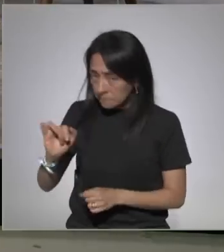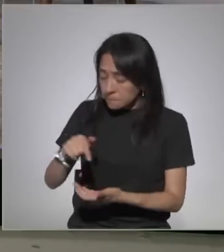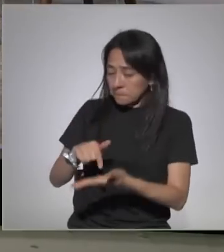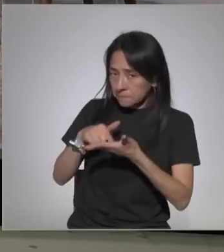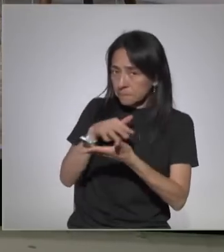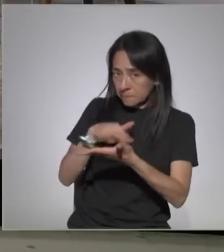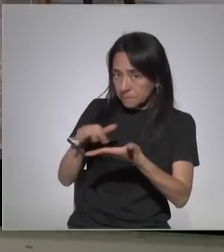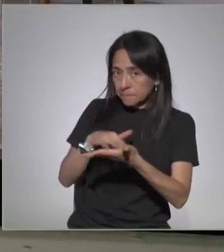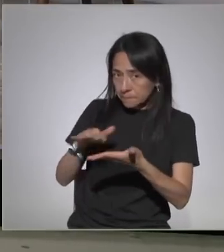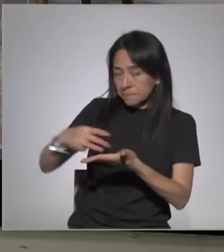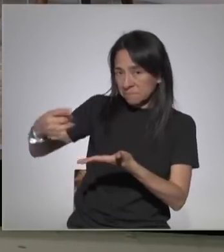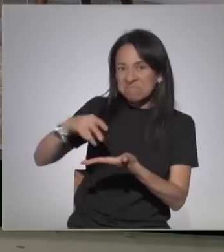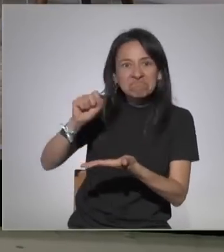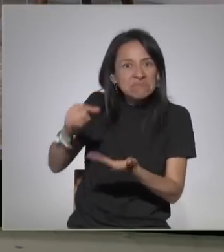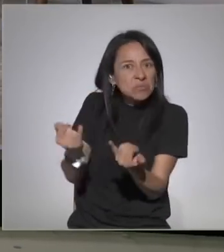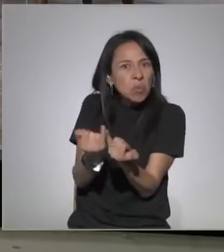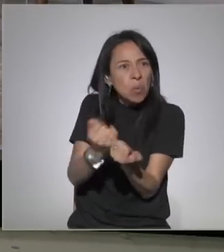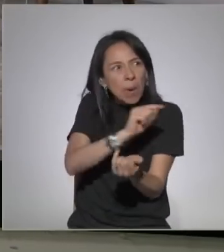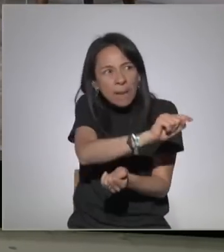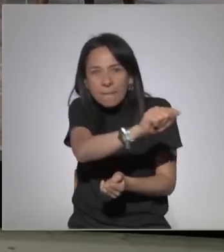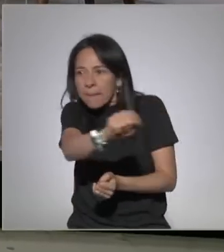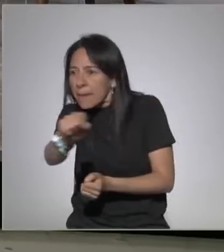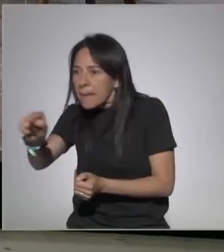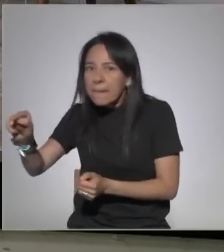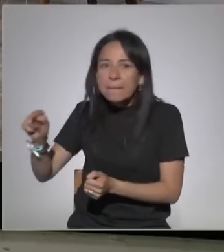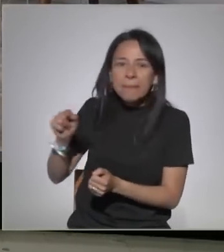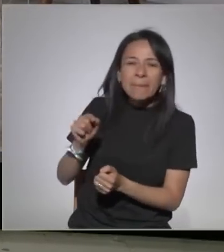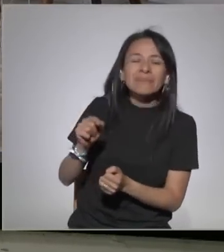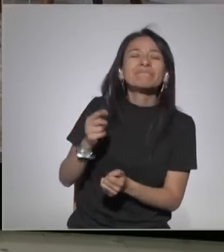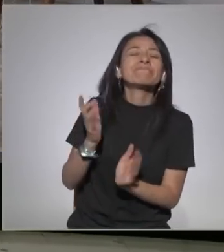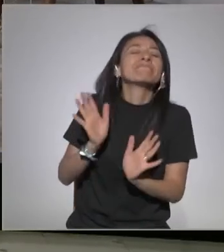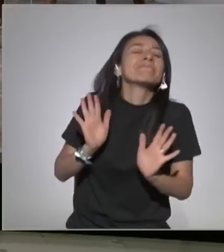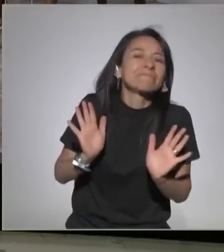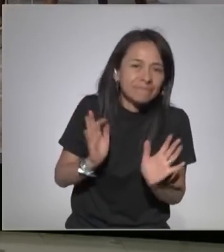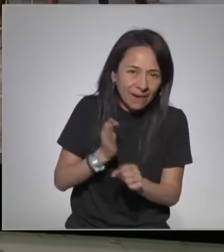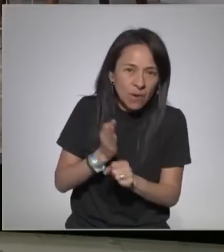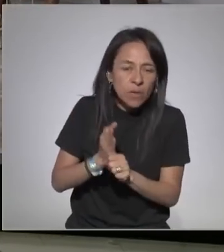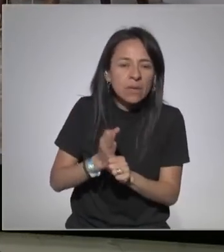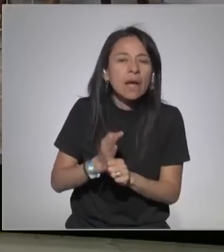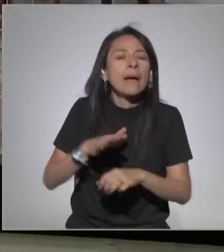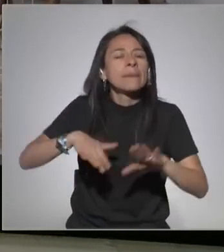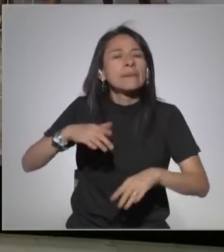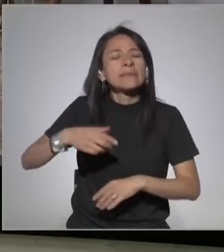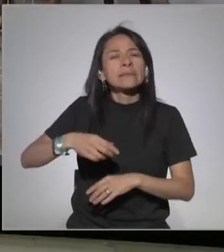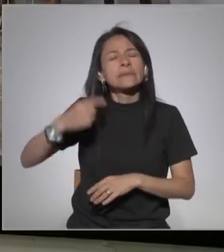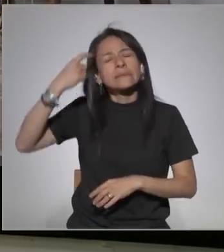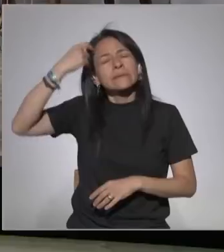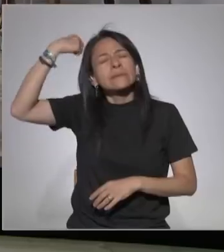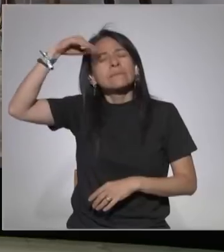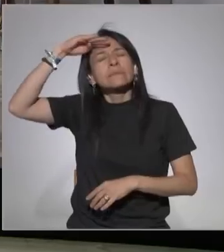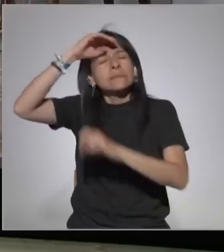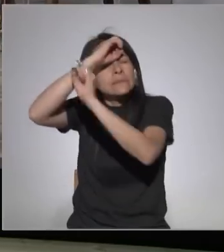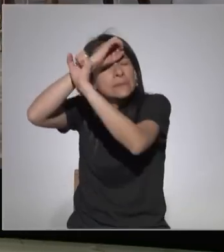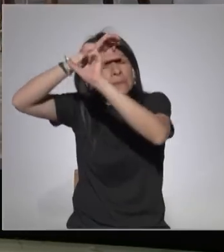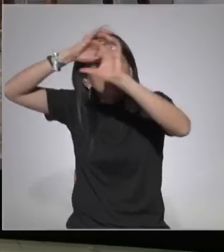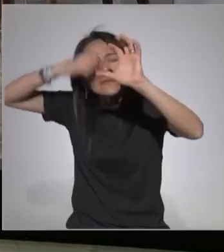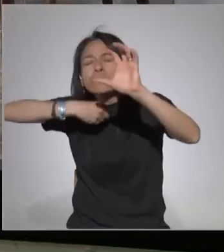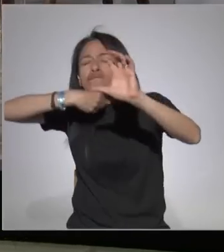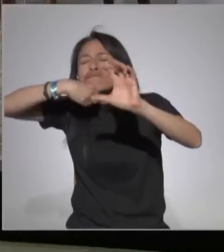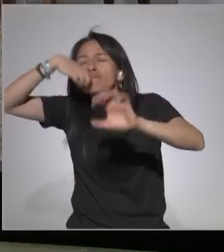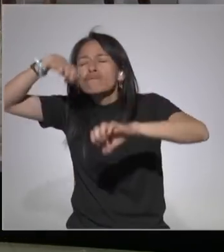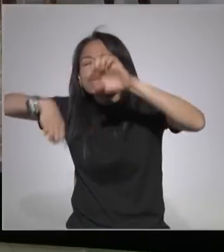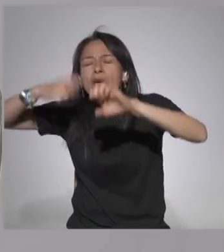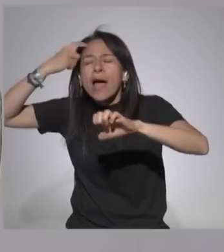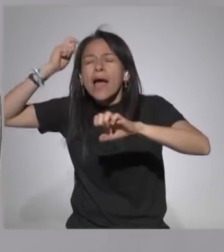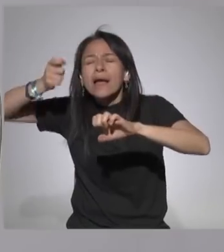todo lo que han hablado respecto a esta, voy a ponerlo entre comillas, como idealización de la vejez, porque también pensamos que vamos a llegar con